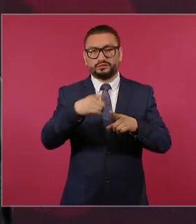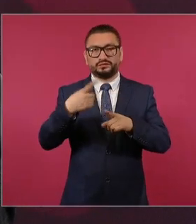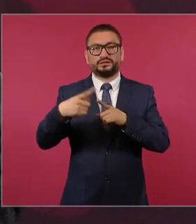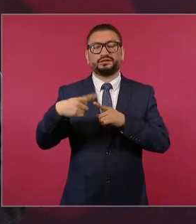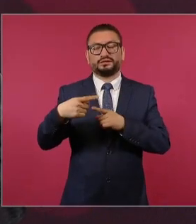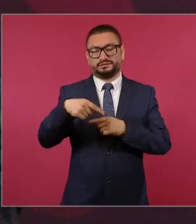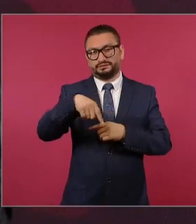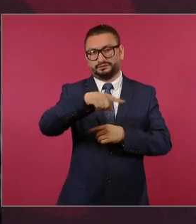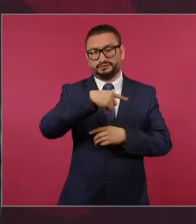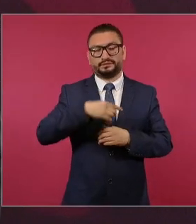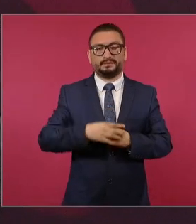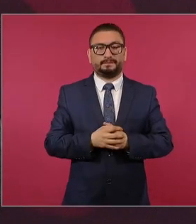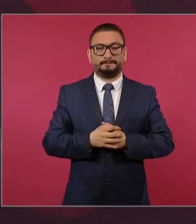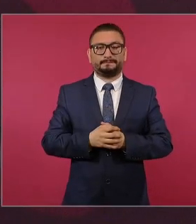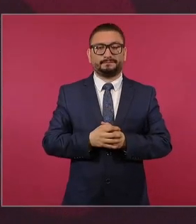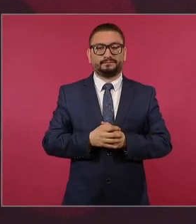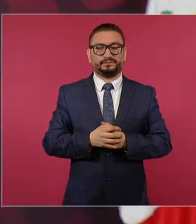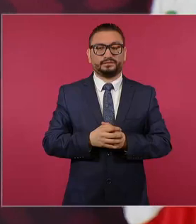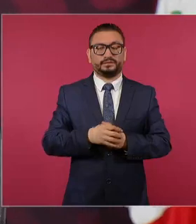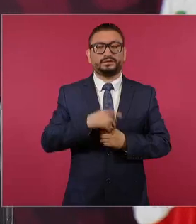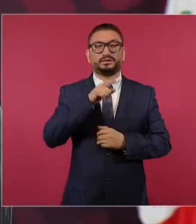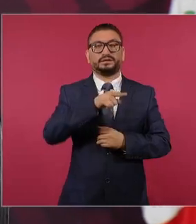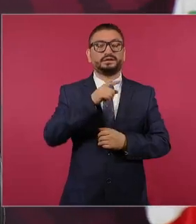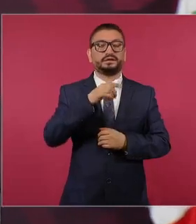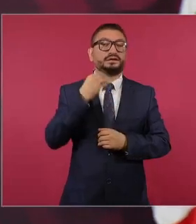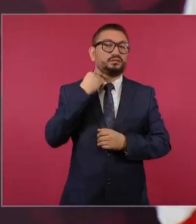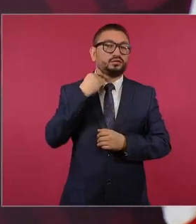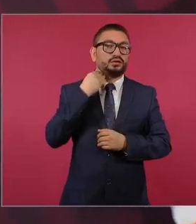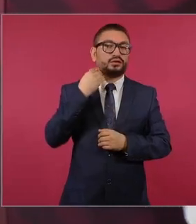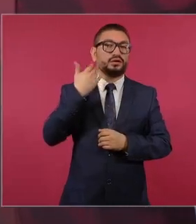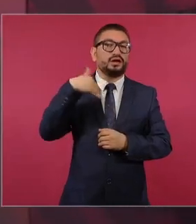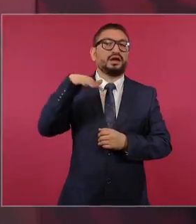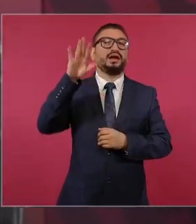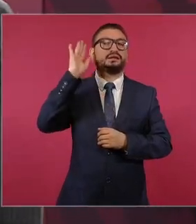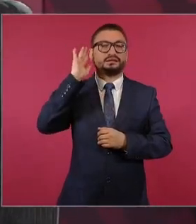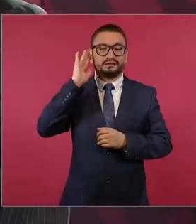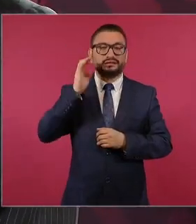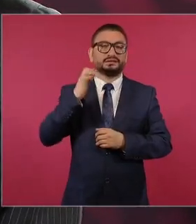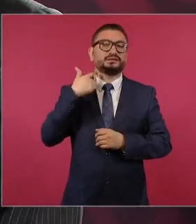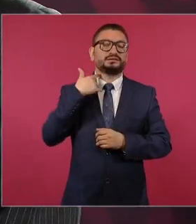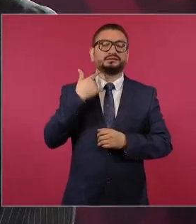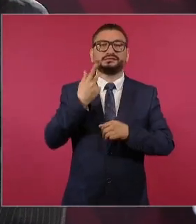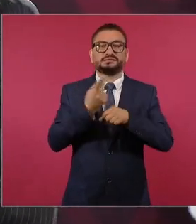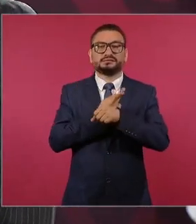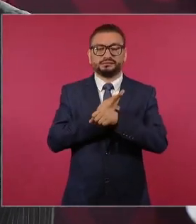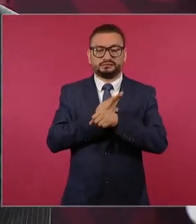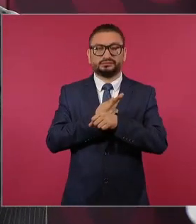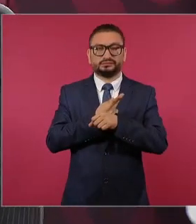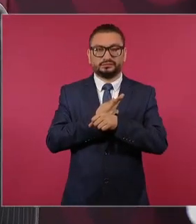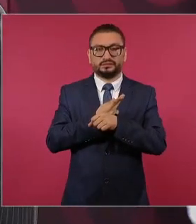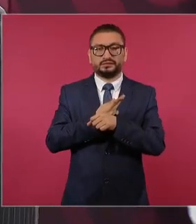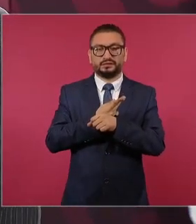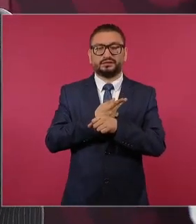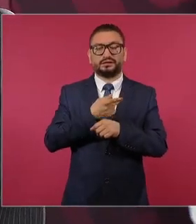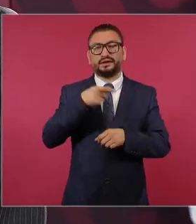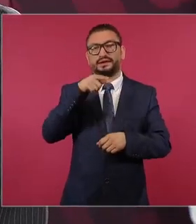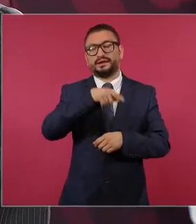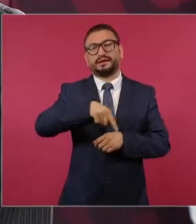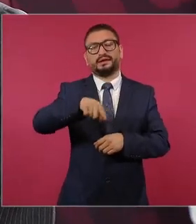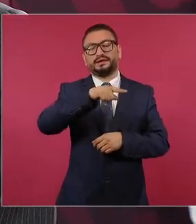despachos de abogados que antes esos abogados eran las